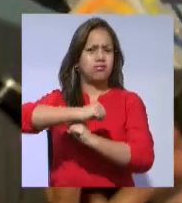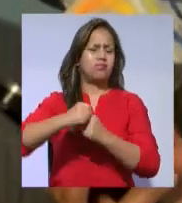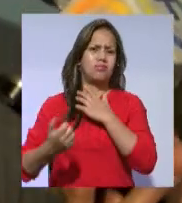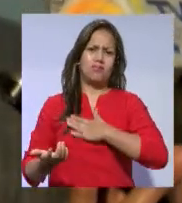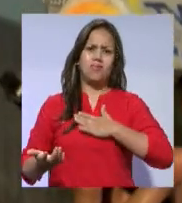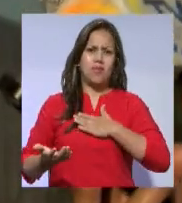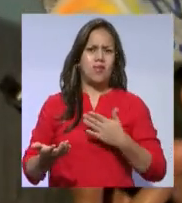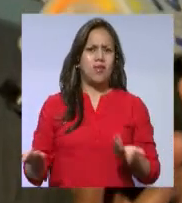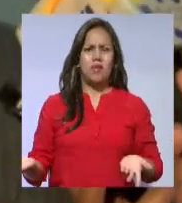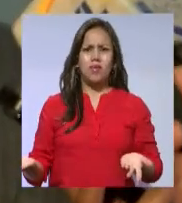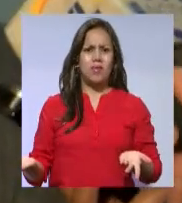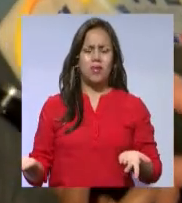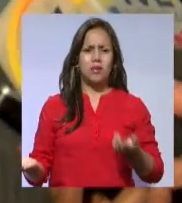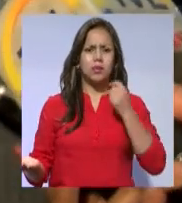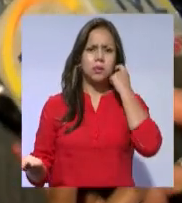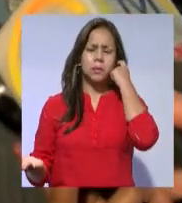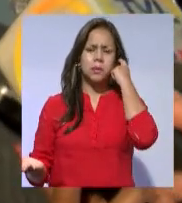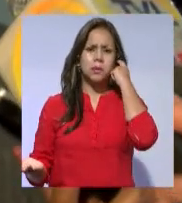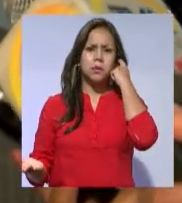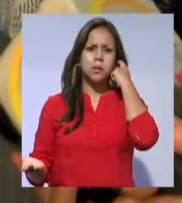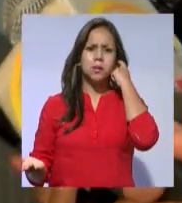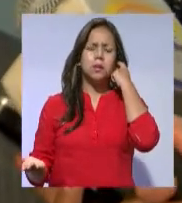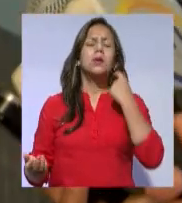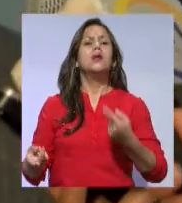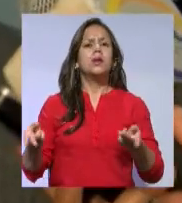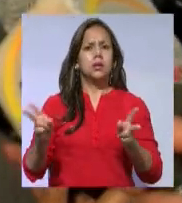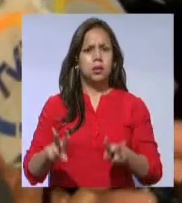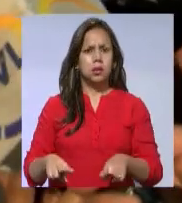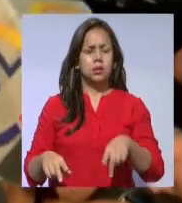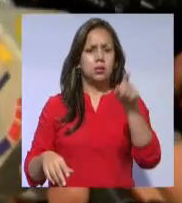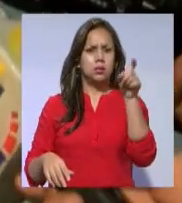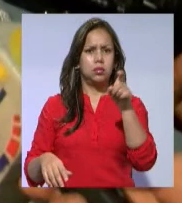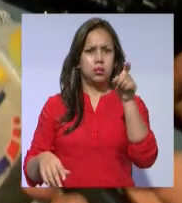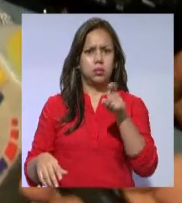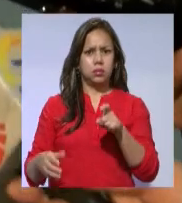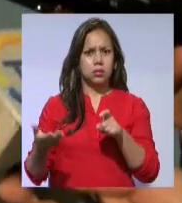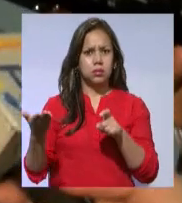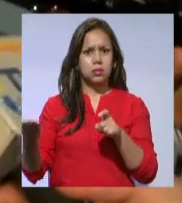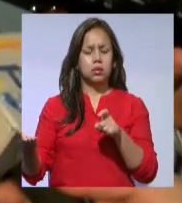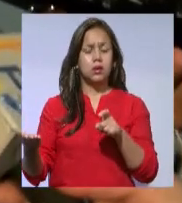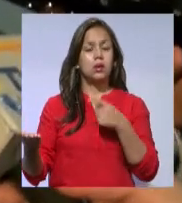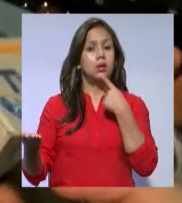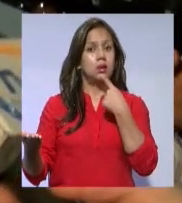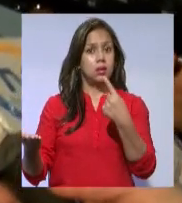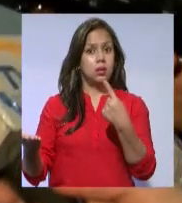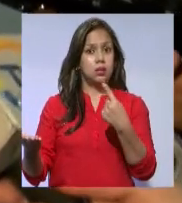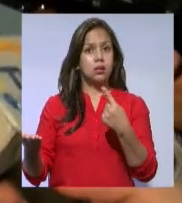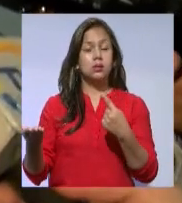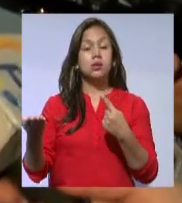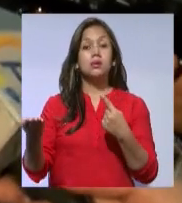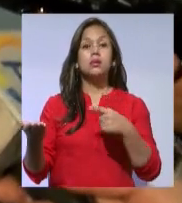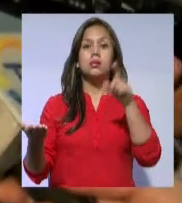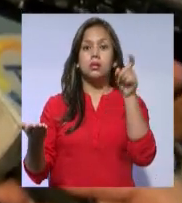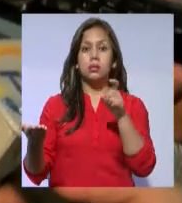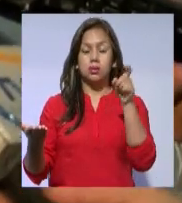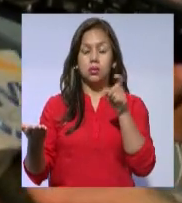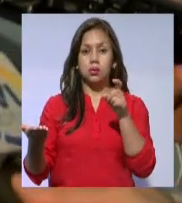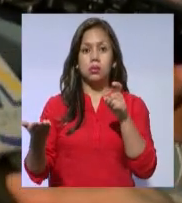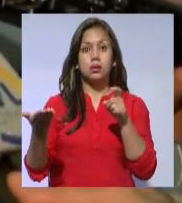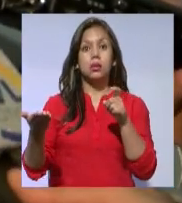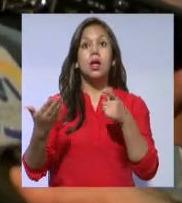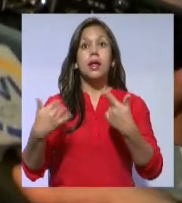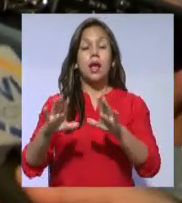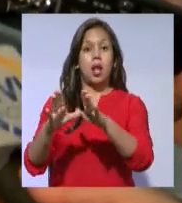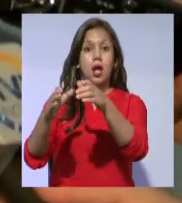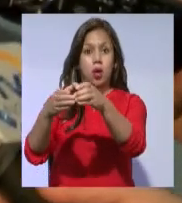afirmaciones de actos presuntos de corrupción que no tienen nada que ver con la realidad hoy hemos expuesto ante él ante el seno